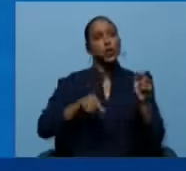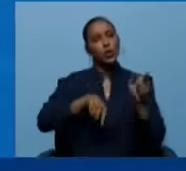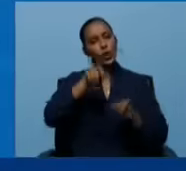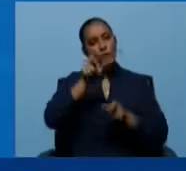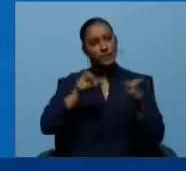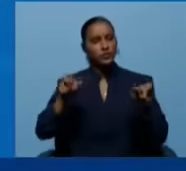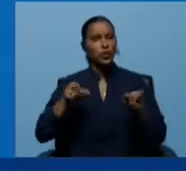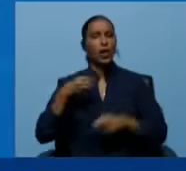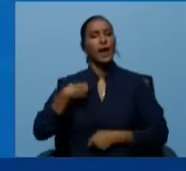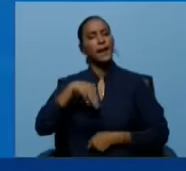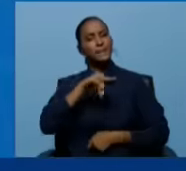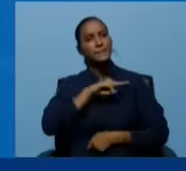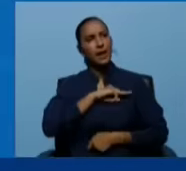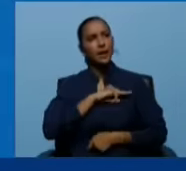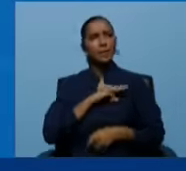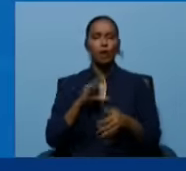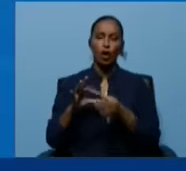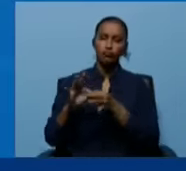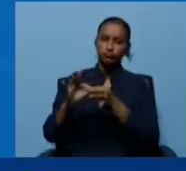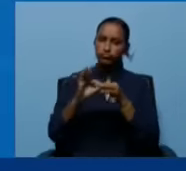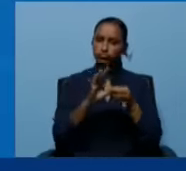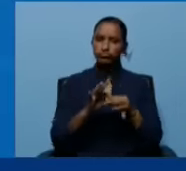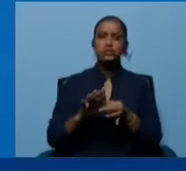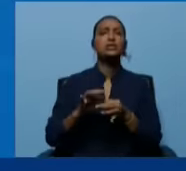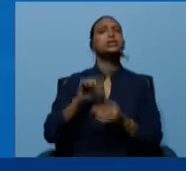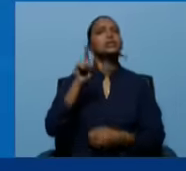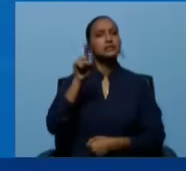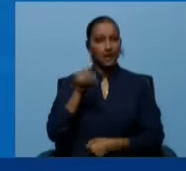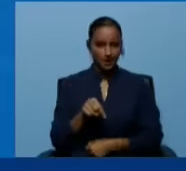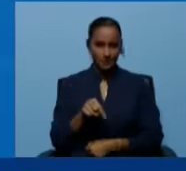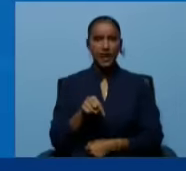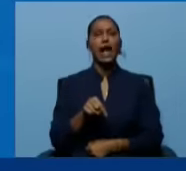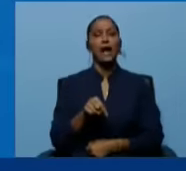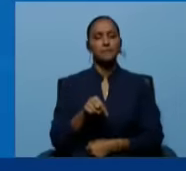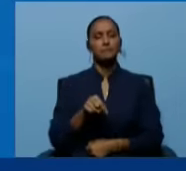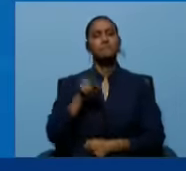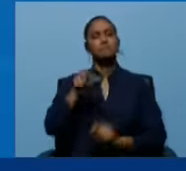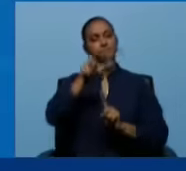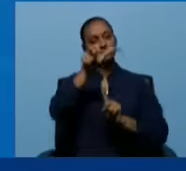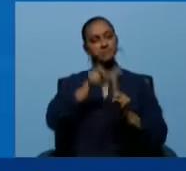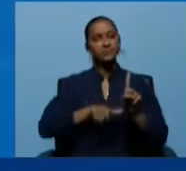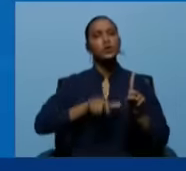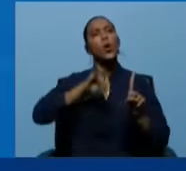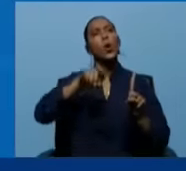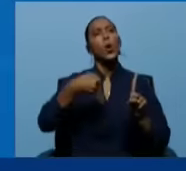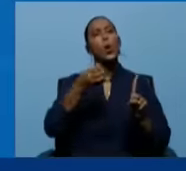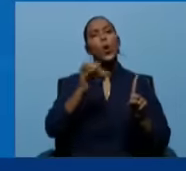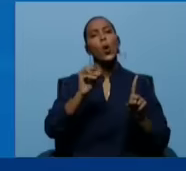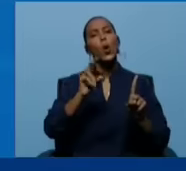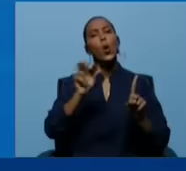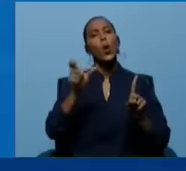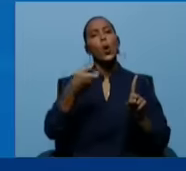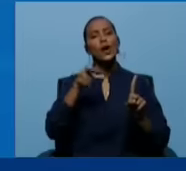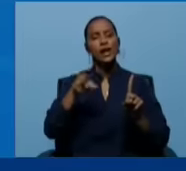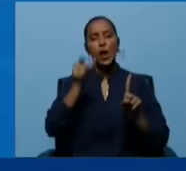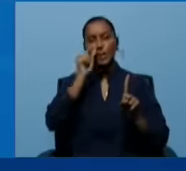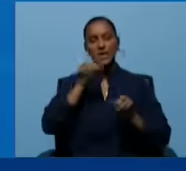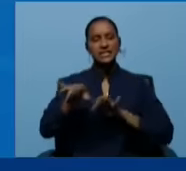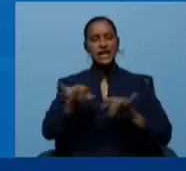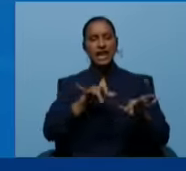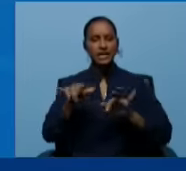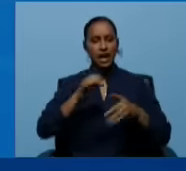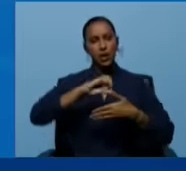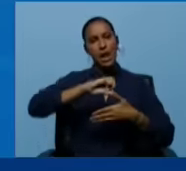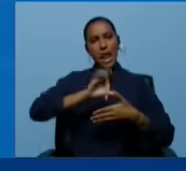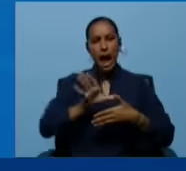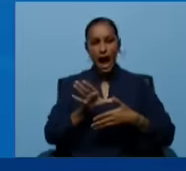alianza, estimado Jorge Arriaza, secretario ejecutivo del ALBA TCP, en fin, hermanos de